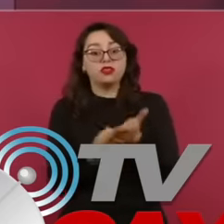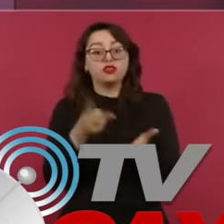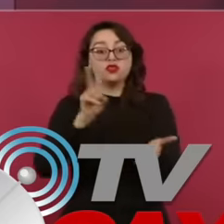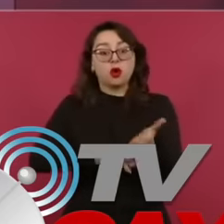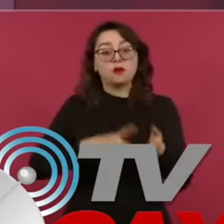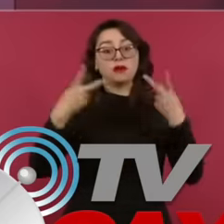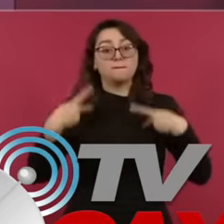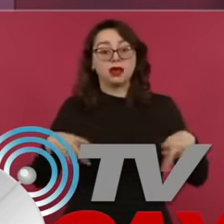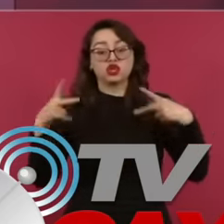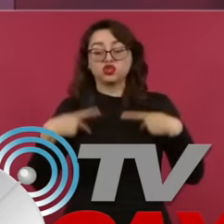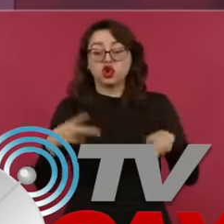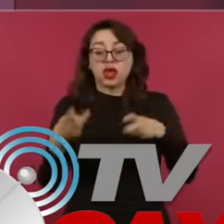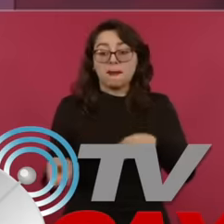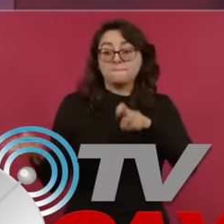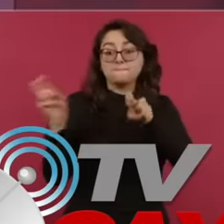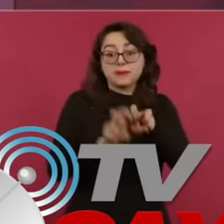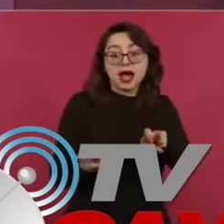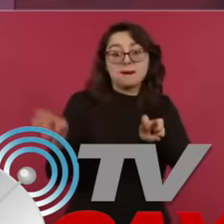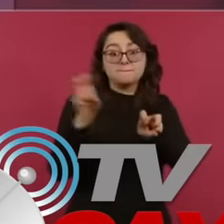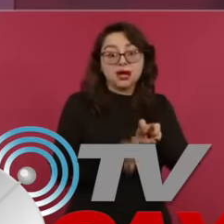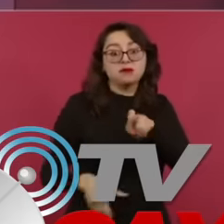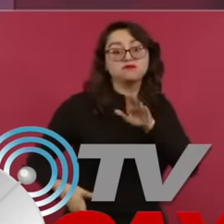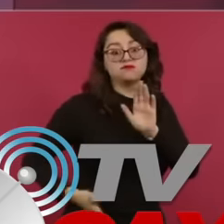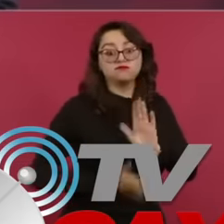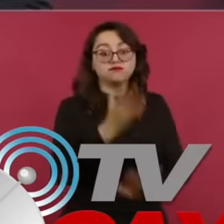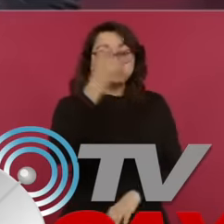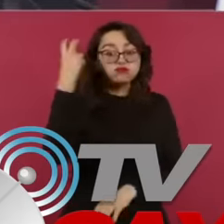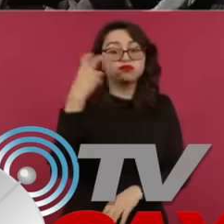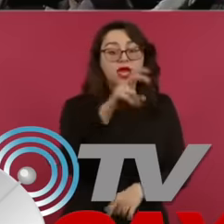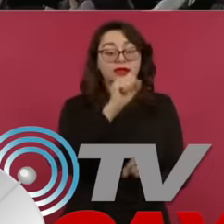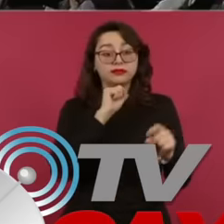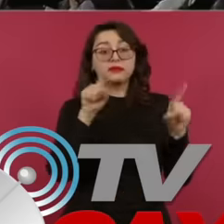todo el proyecto, pero